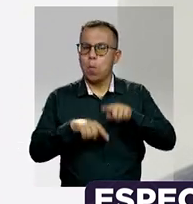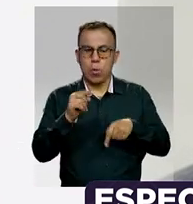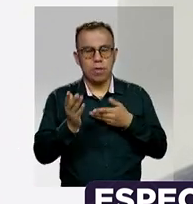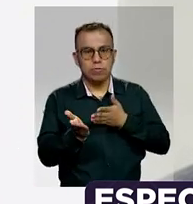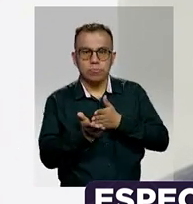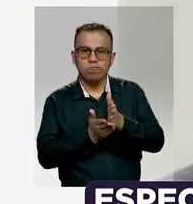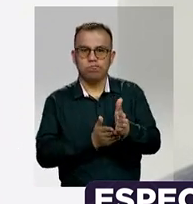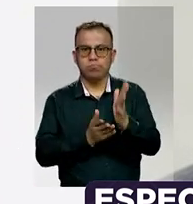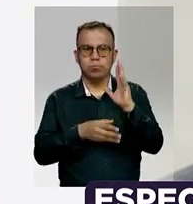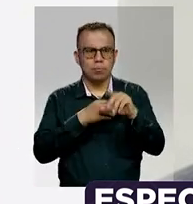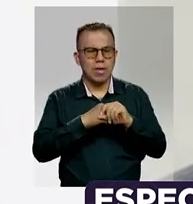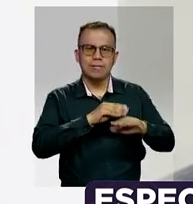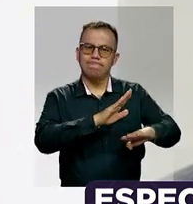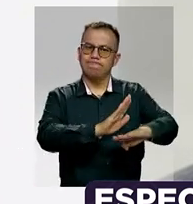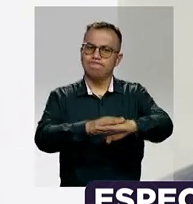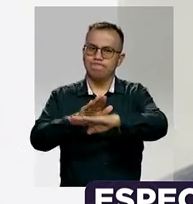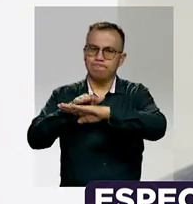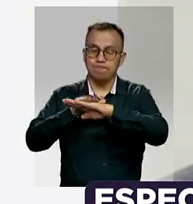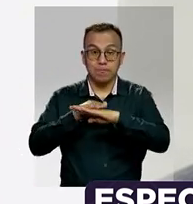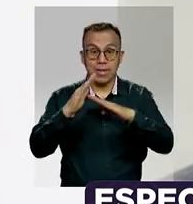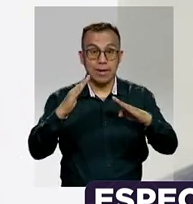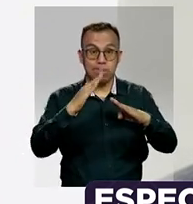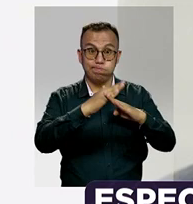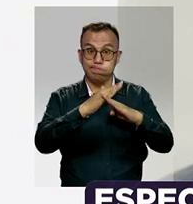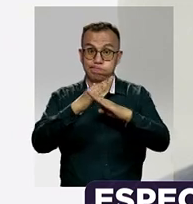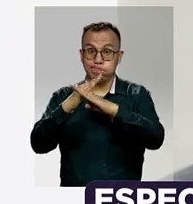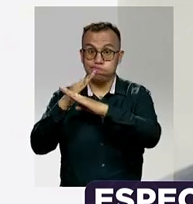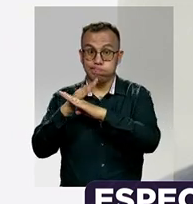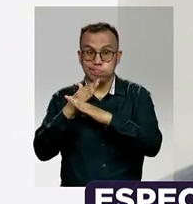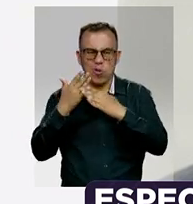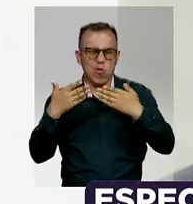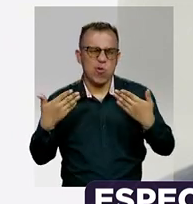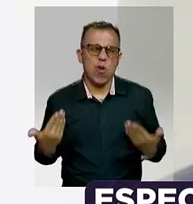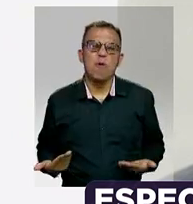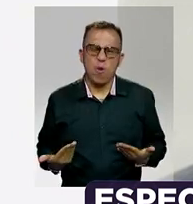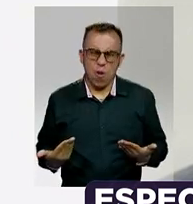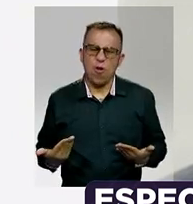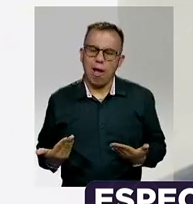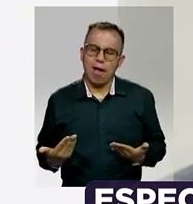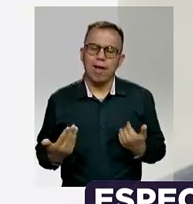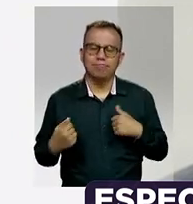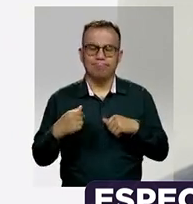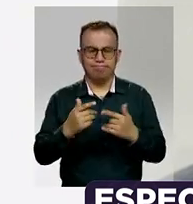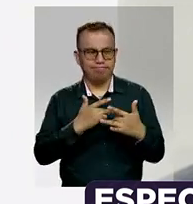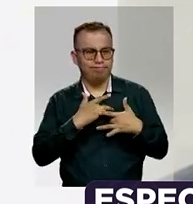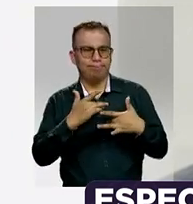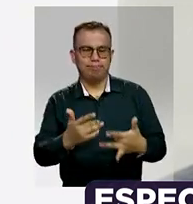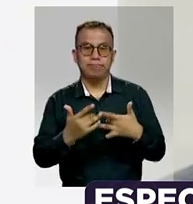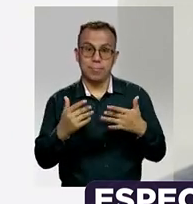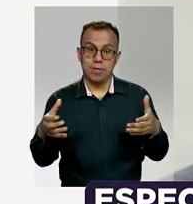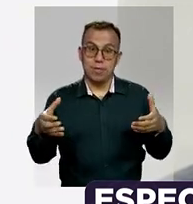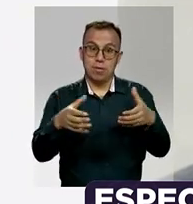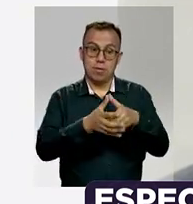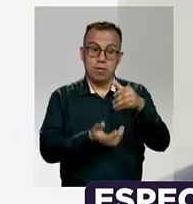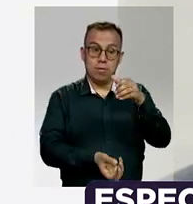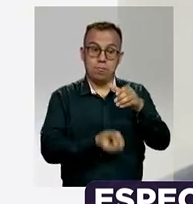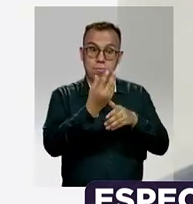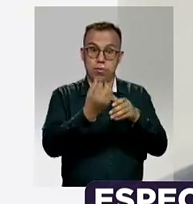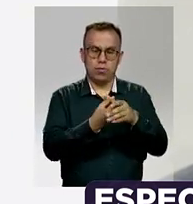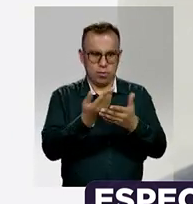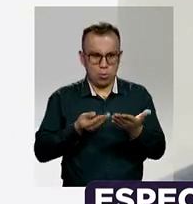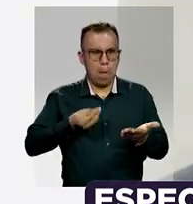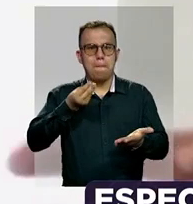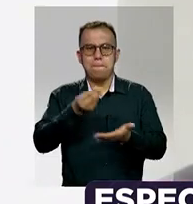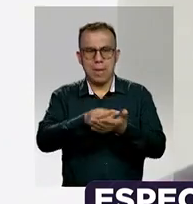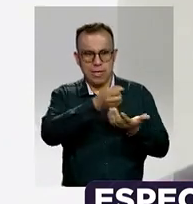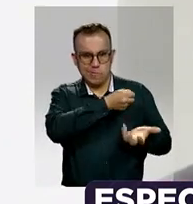adelante. Invitamos a quienes bloquean a que pongan de su parte también, y así como el sector productivo va a poner más recursos,